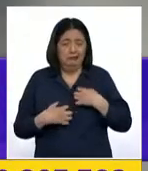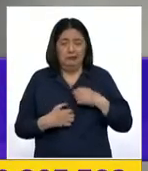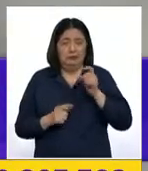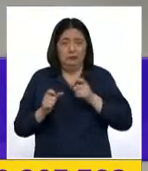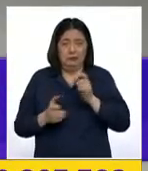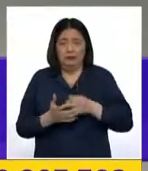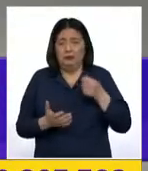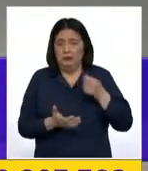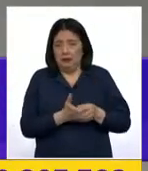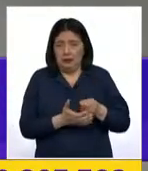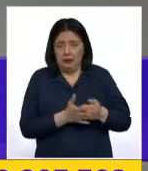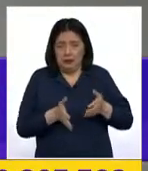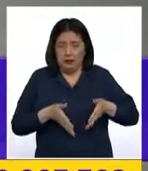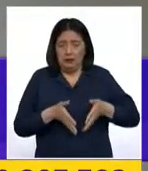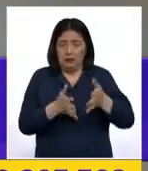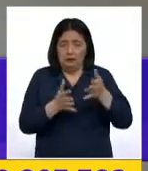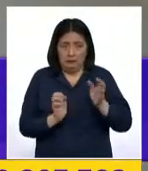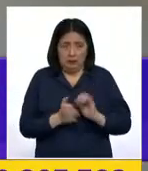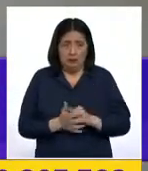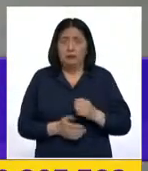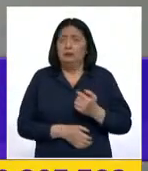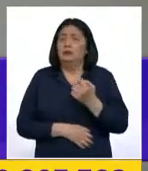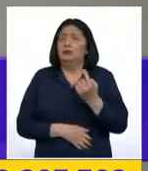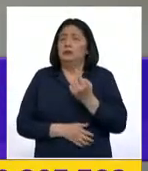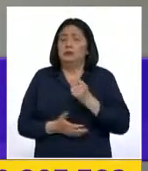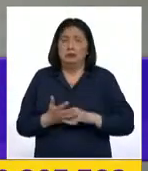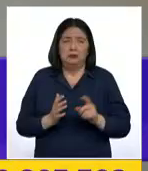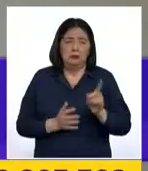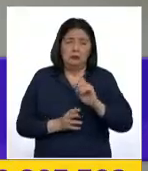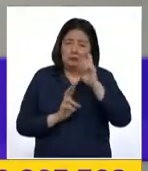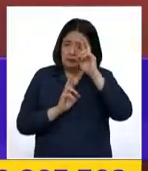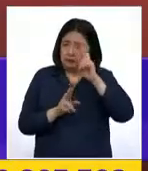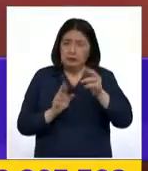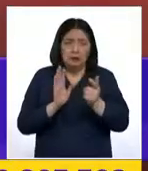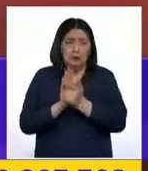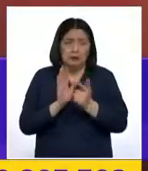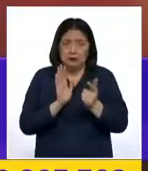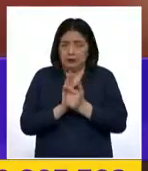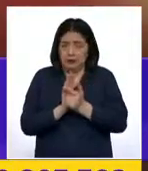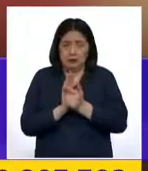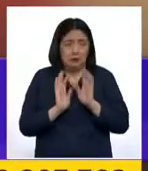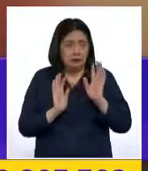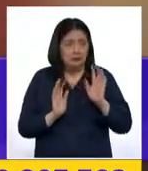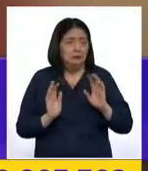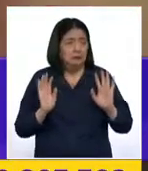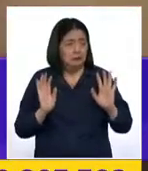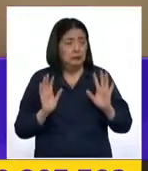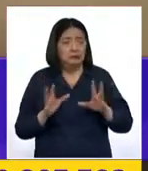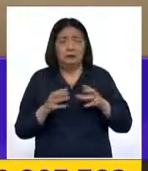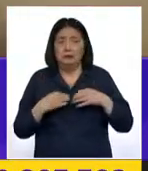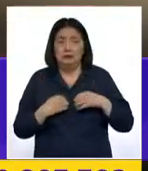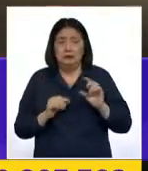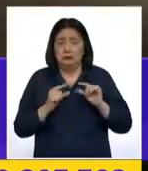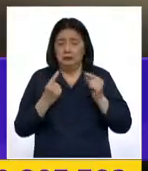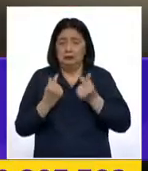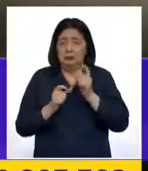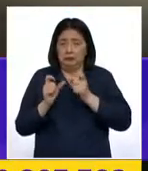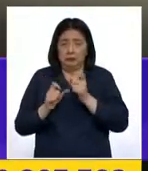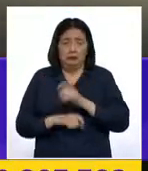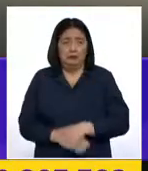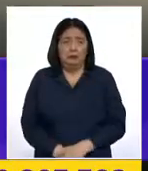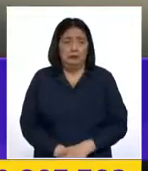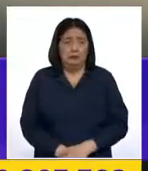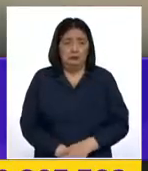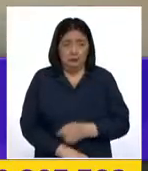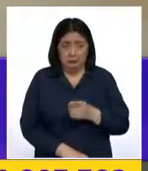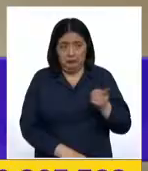ciudadanía con el cobro de los peajes, se trata de simplemente no respetar la ley para conseguir aceptación entre un grupo de personas,